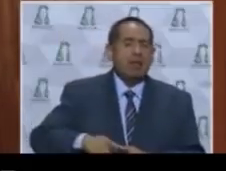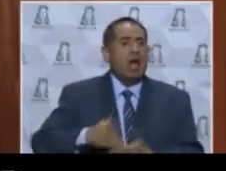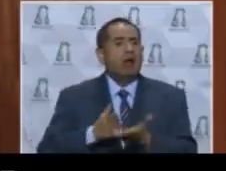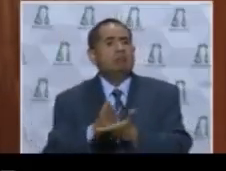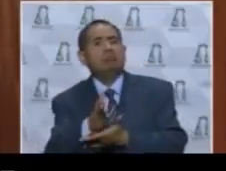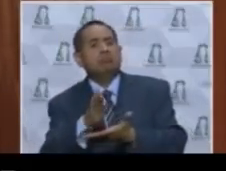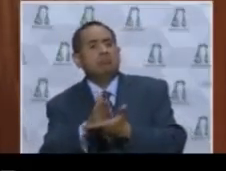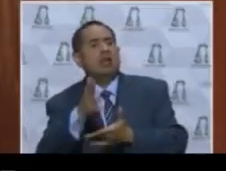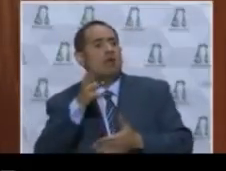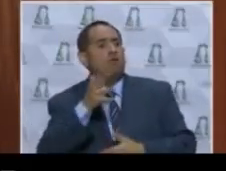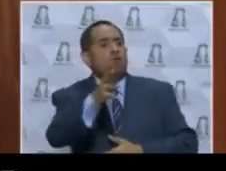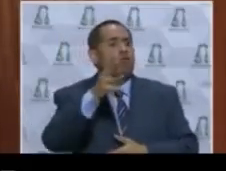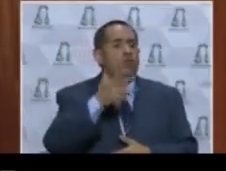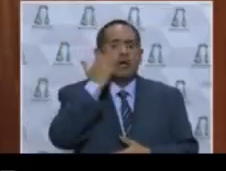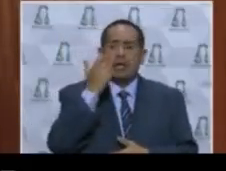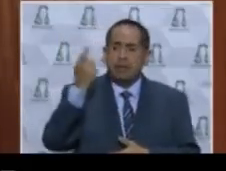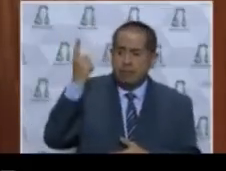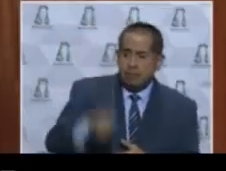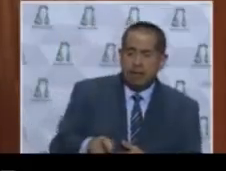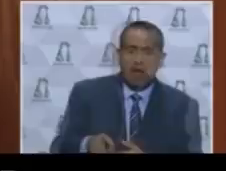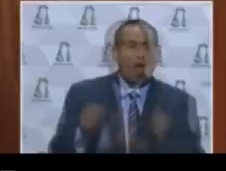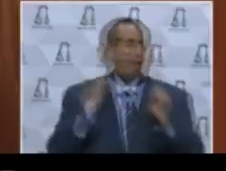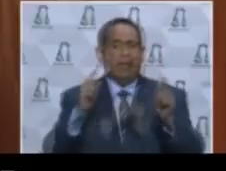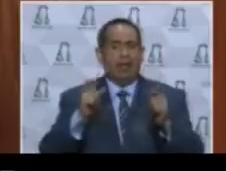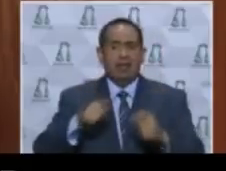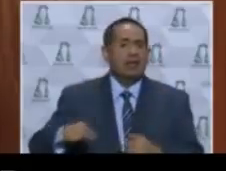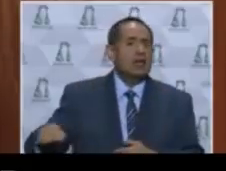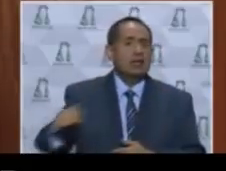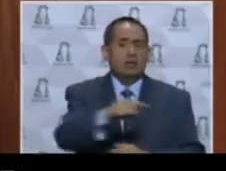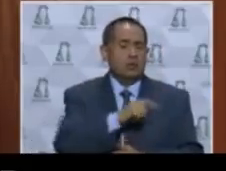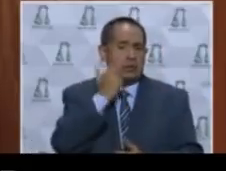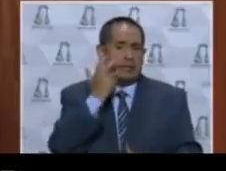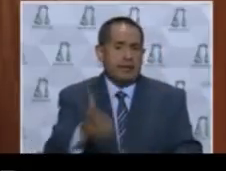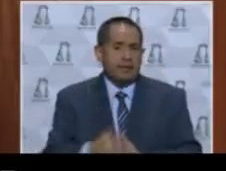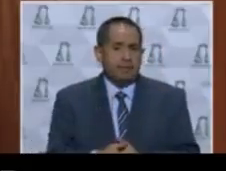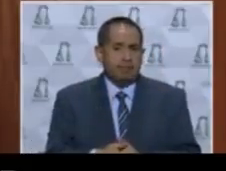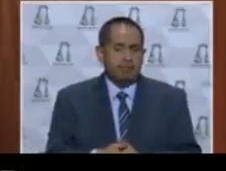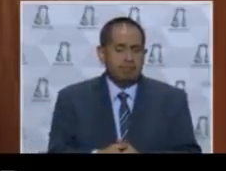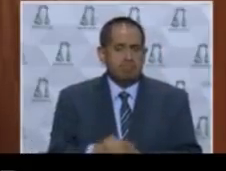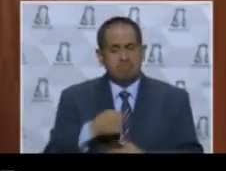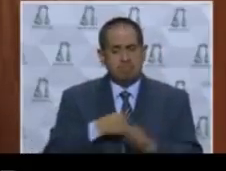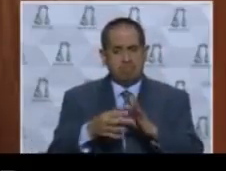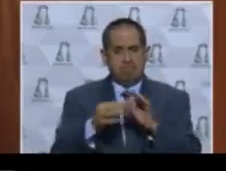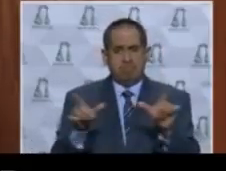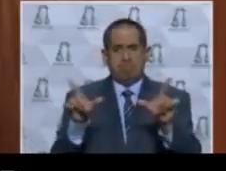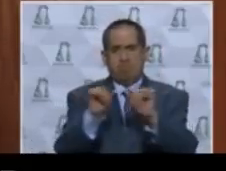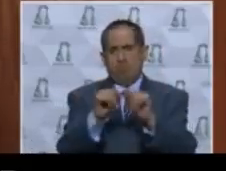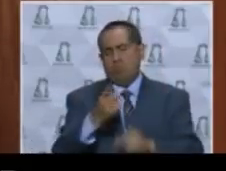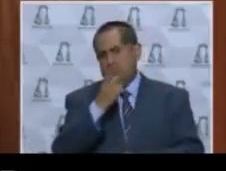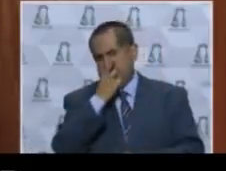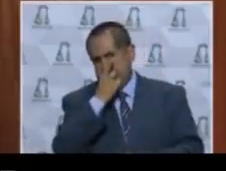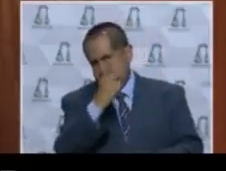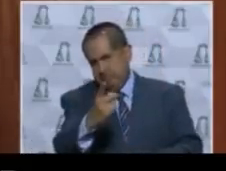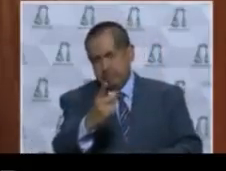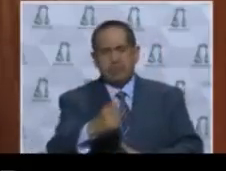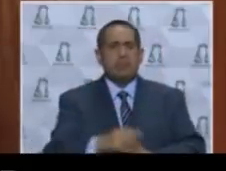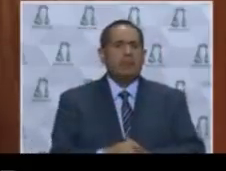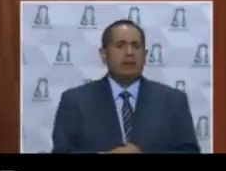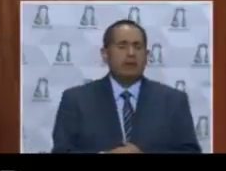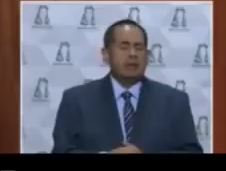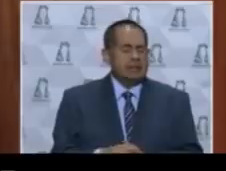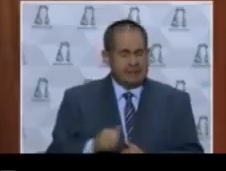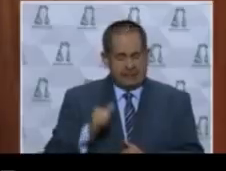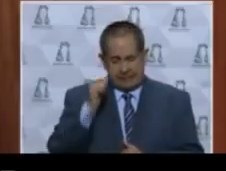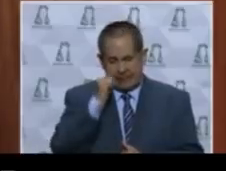destinos y de ser gobierno solo me resta decir que siempre